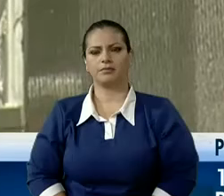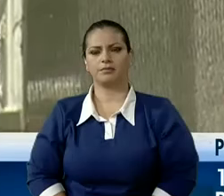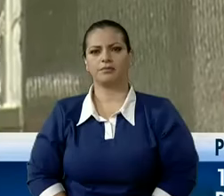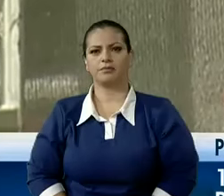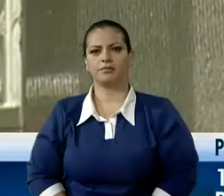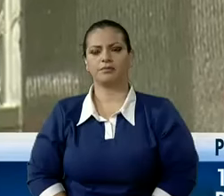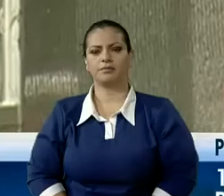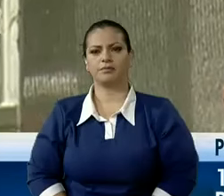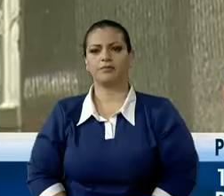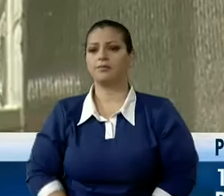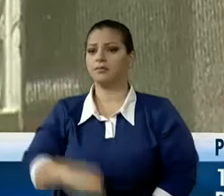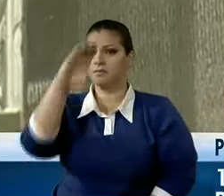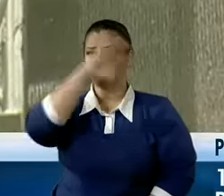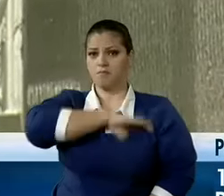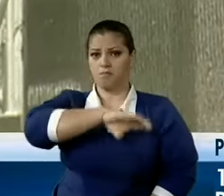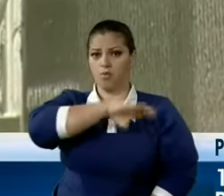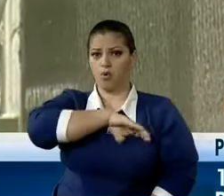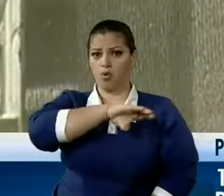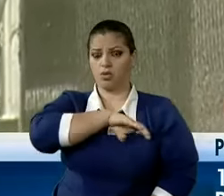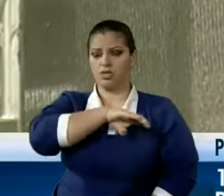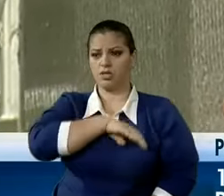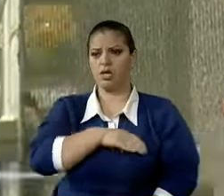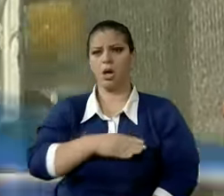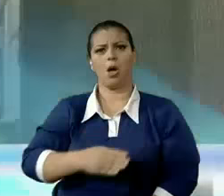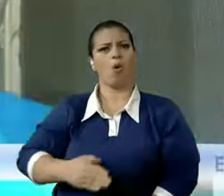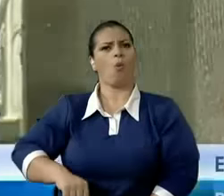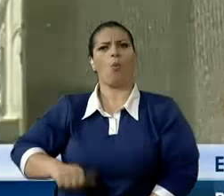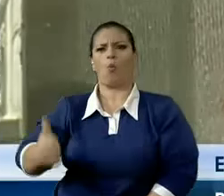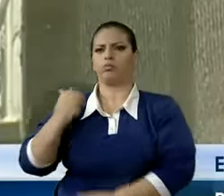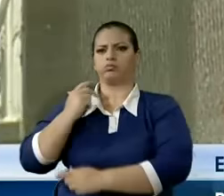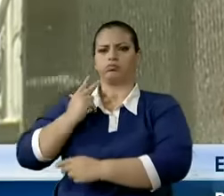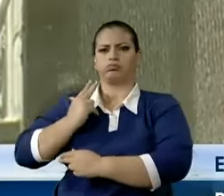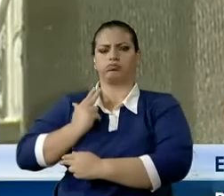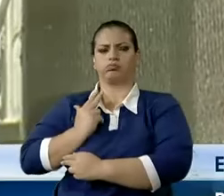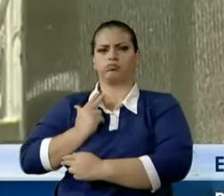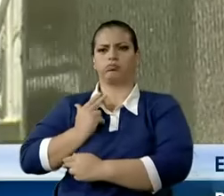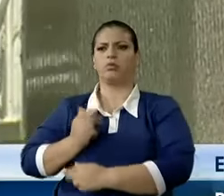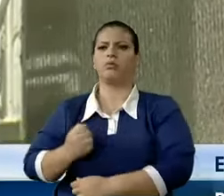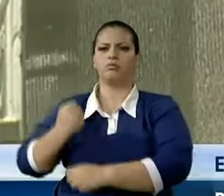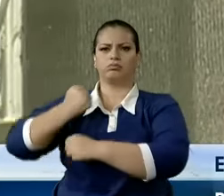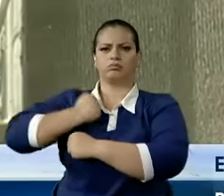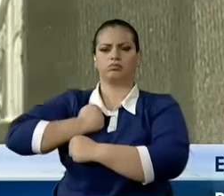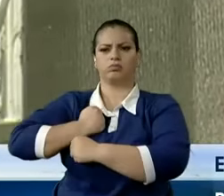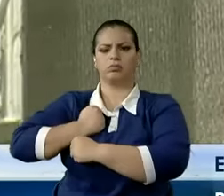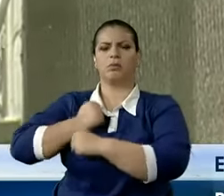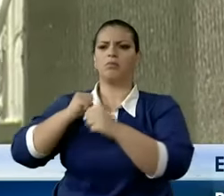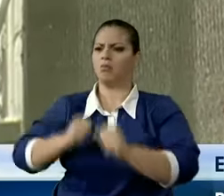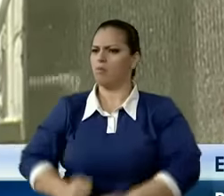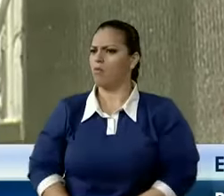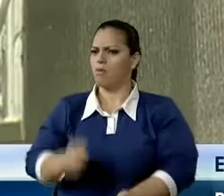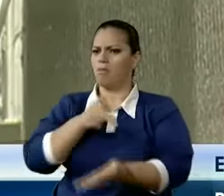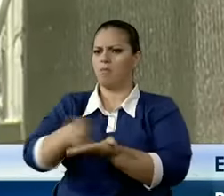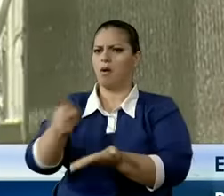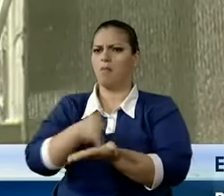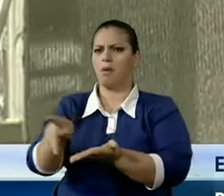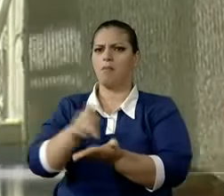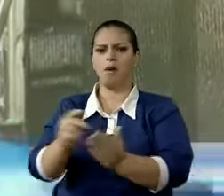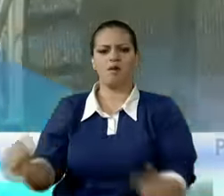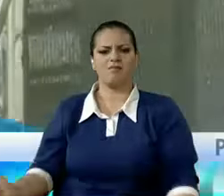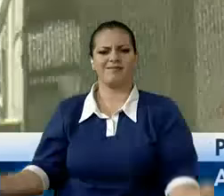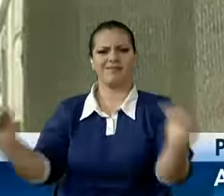sencillo policía, del más sencillo soldado que tiene que estar en un cuartel, tenga las mismas condiciones que una familia de tamaño similar,